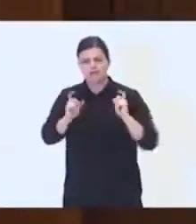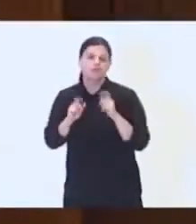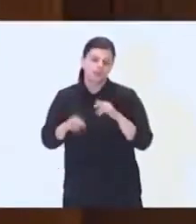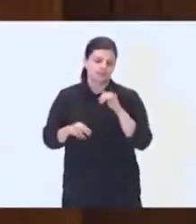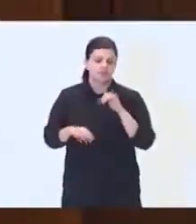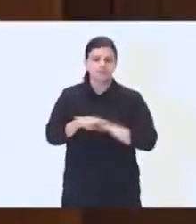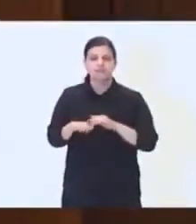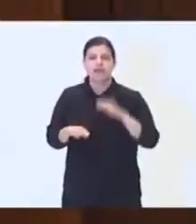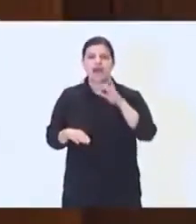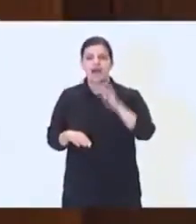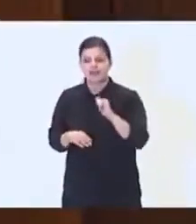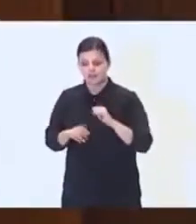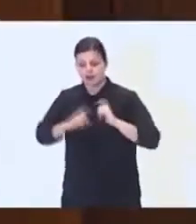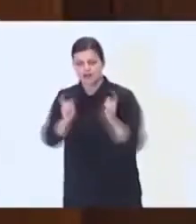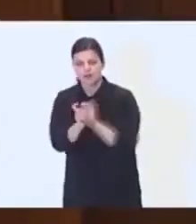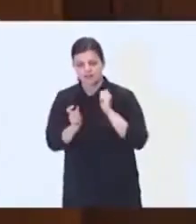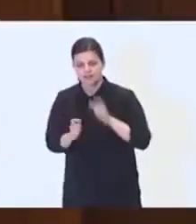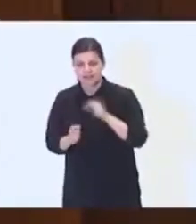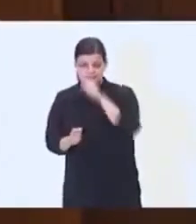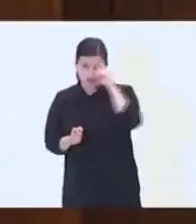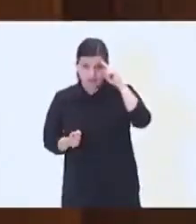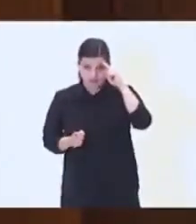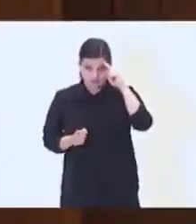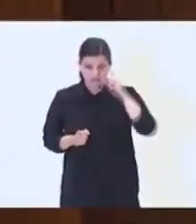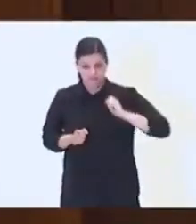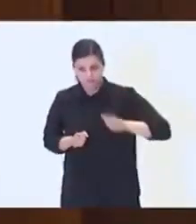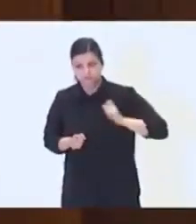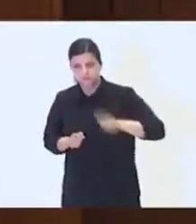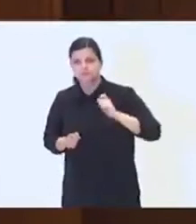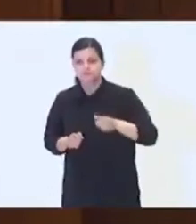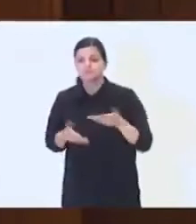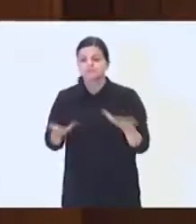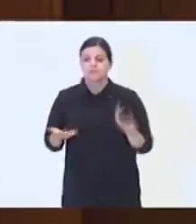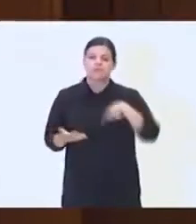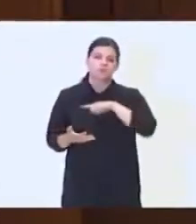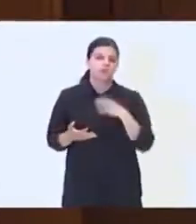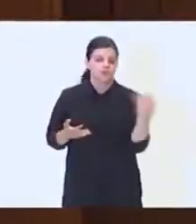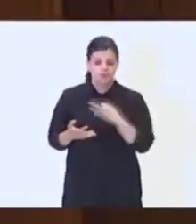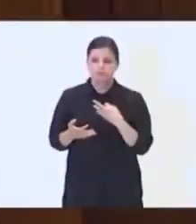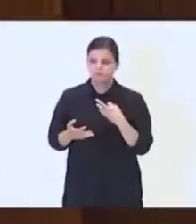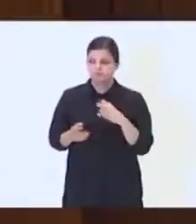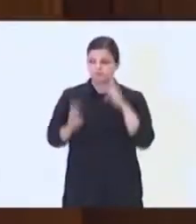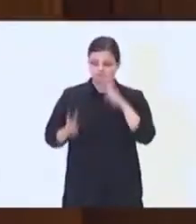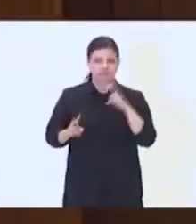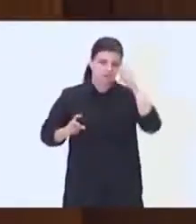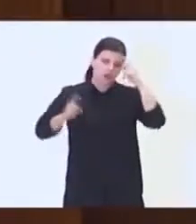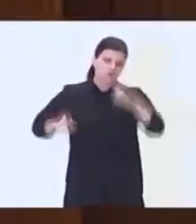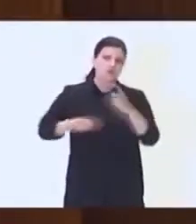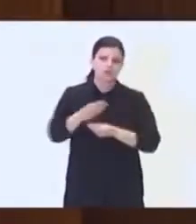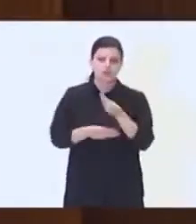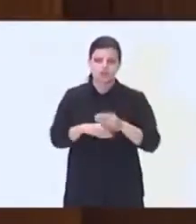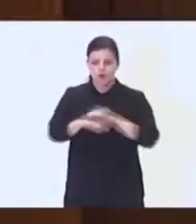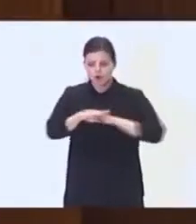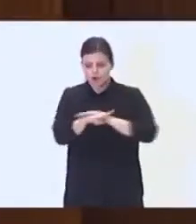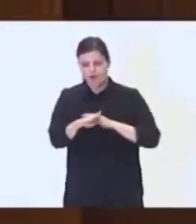con Madrid de manera permanente y, en ese sentido, hay que reconocer que se hace un esfuerzo desde el